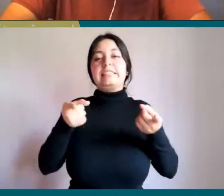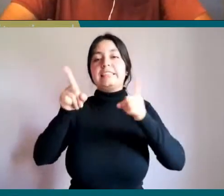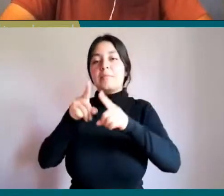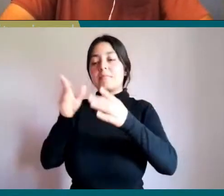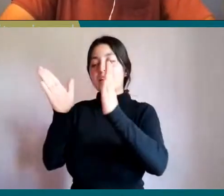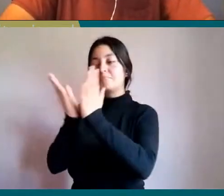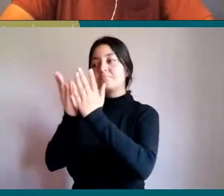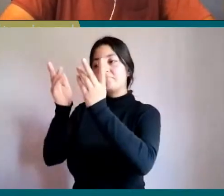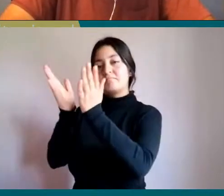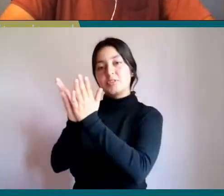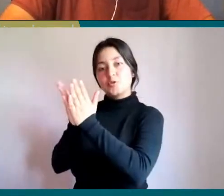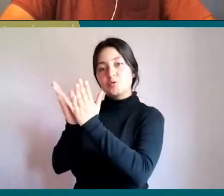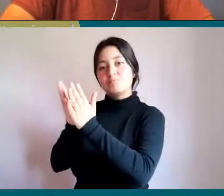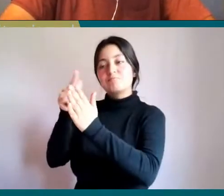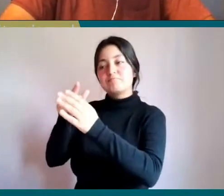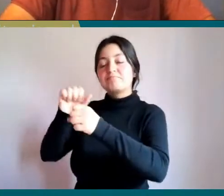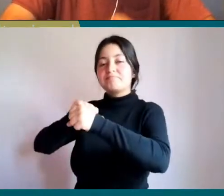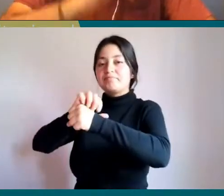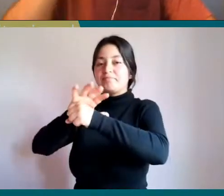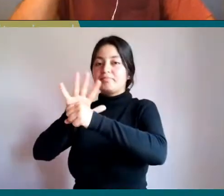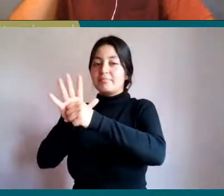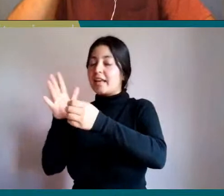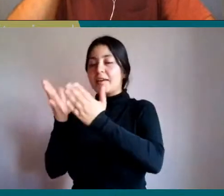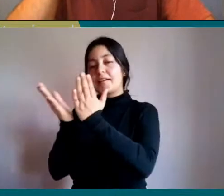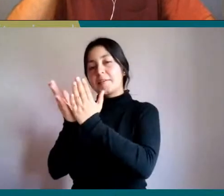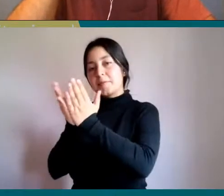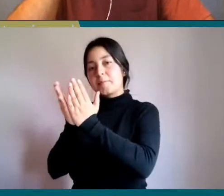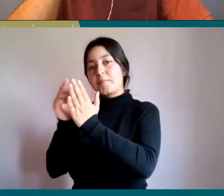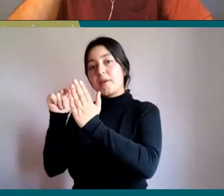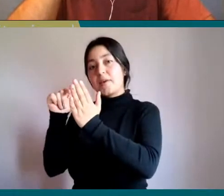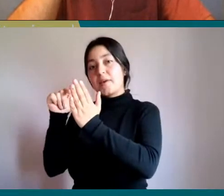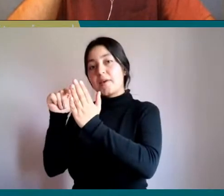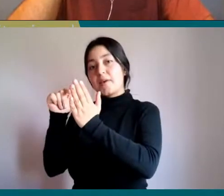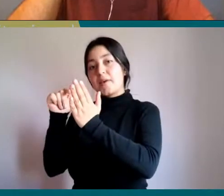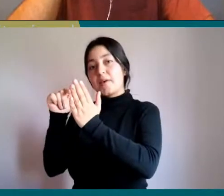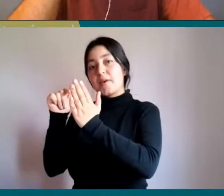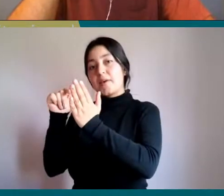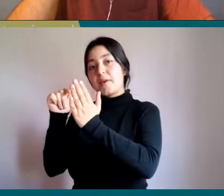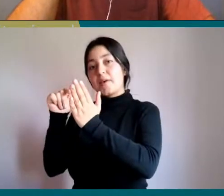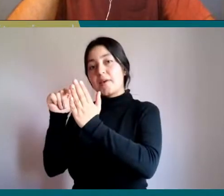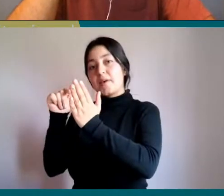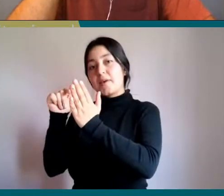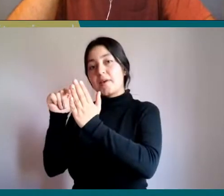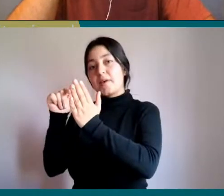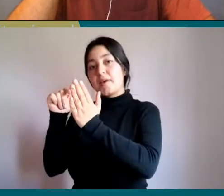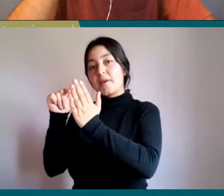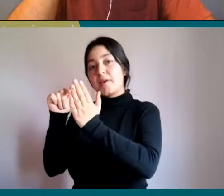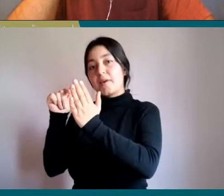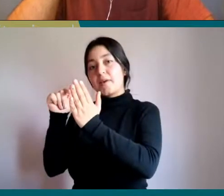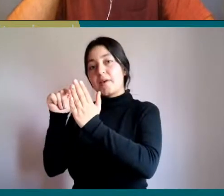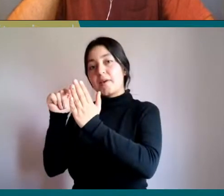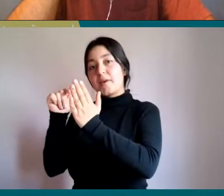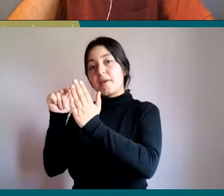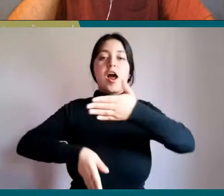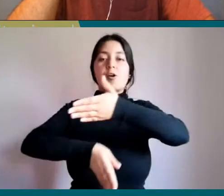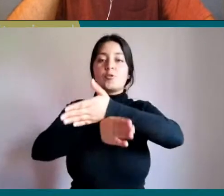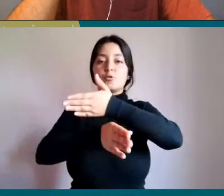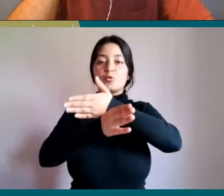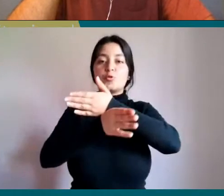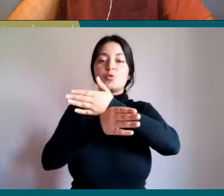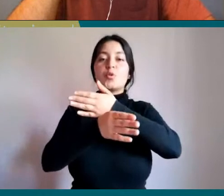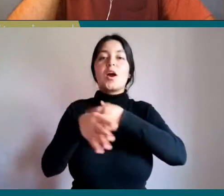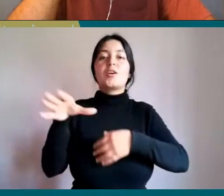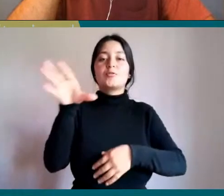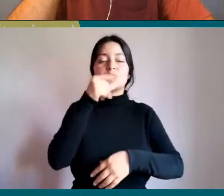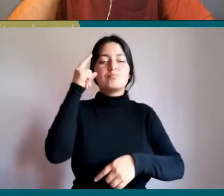estas mismas problemáticas. Profesor, lo esperamos en Colombia y continuamos en esta retroalimentación también para continuar con